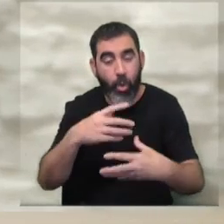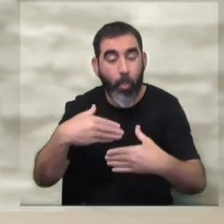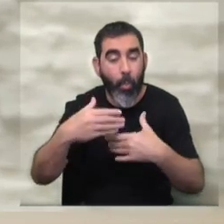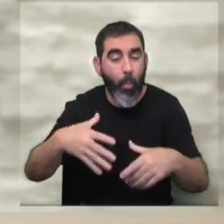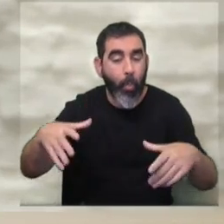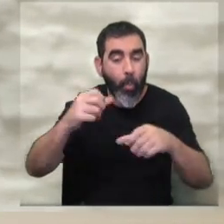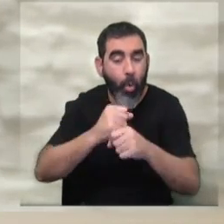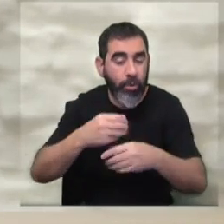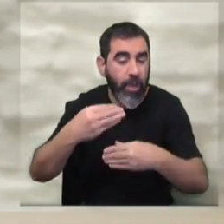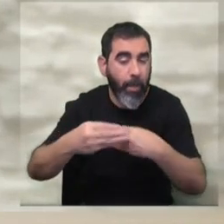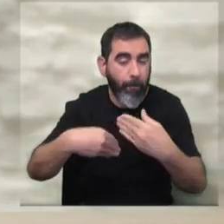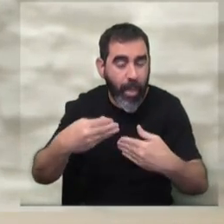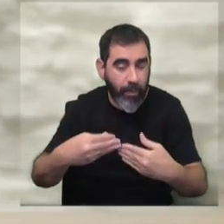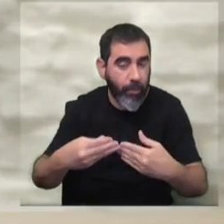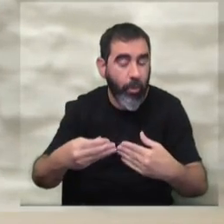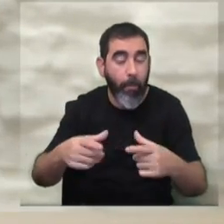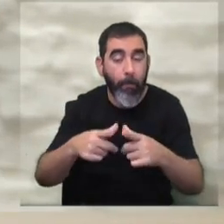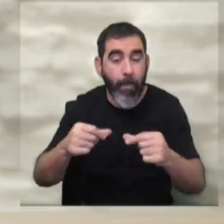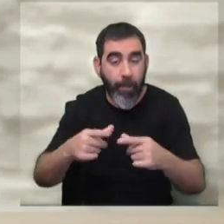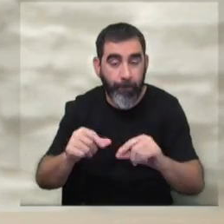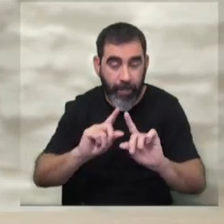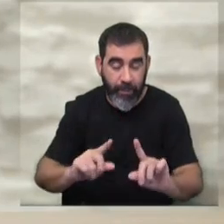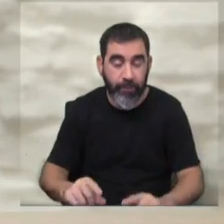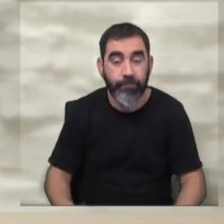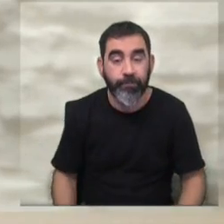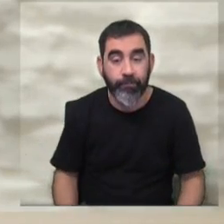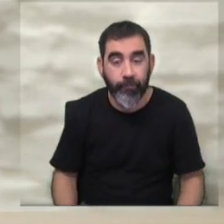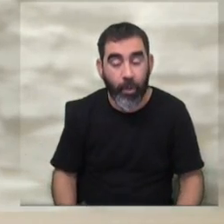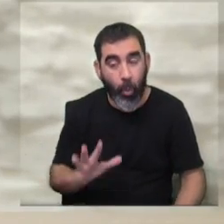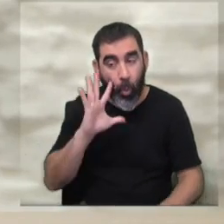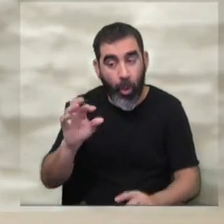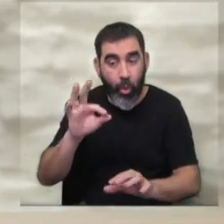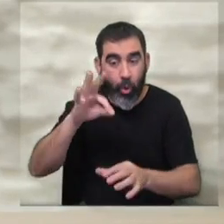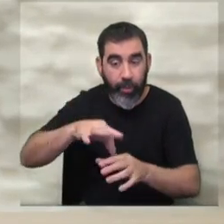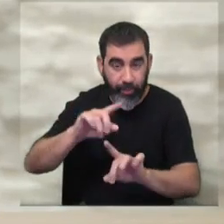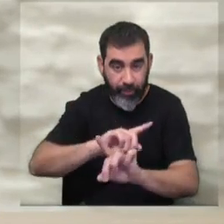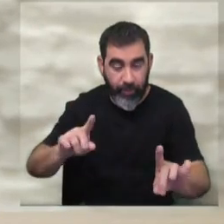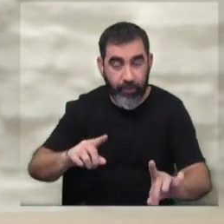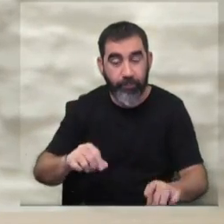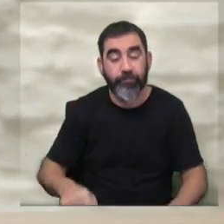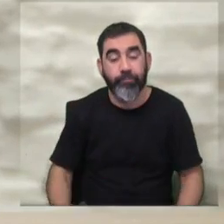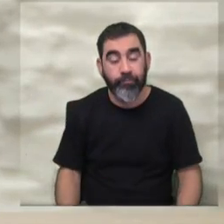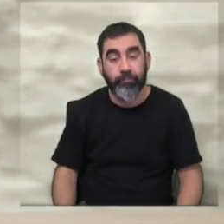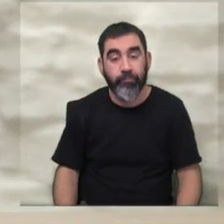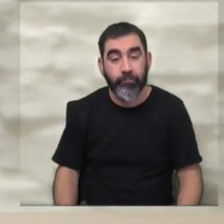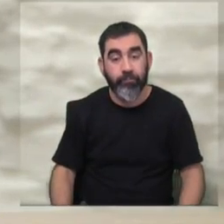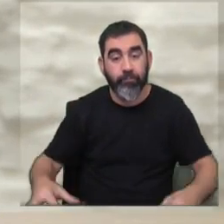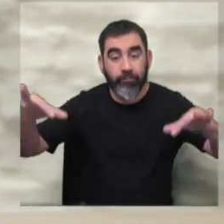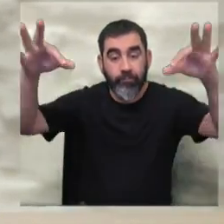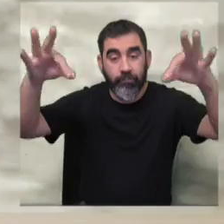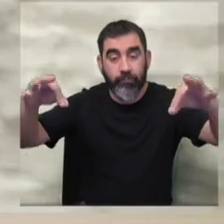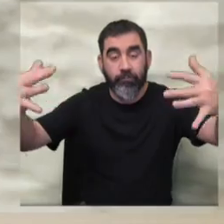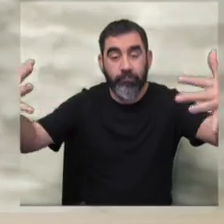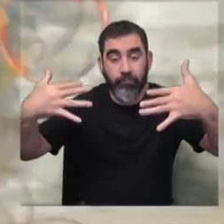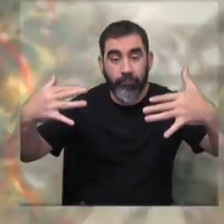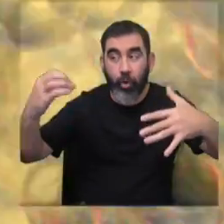plástico, con unos papeles que no tiñan, por supuesto, siempre tengan ese cuidado. Las colgamos al aire